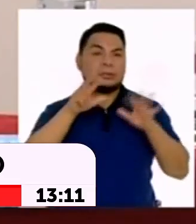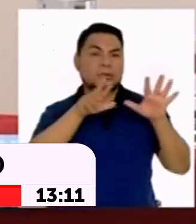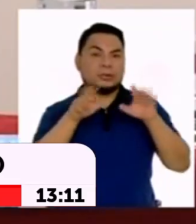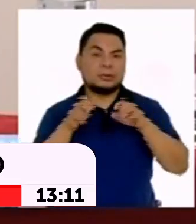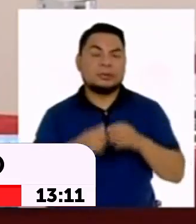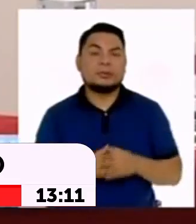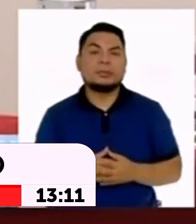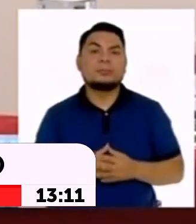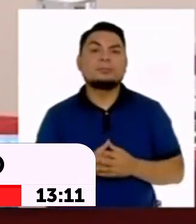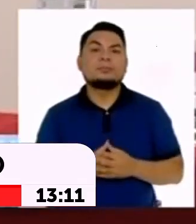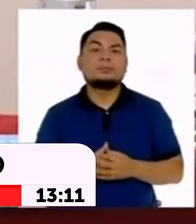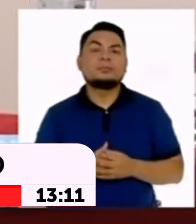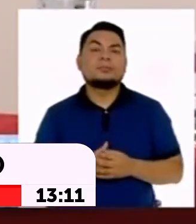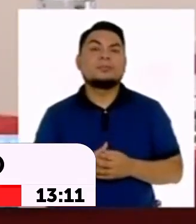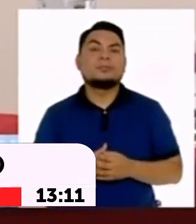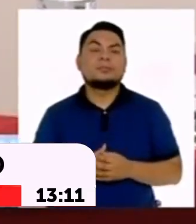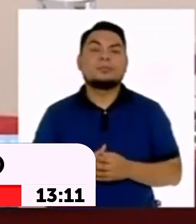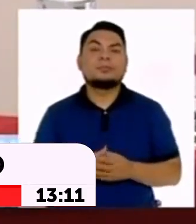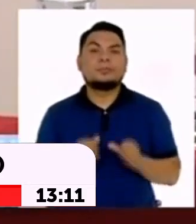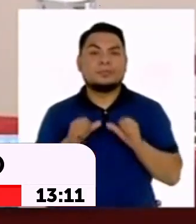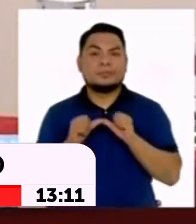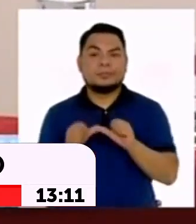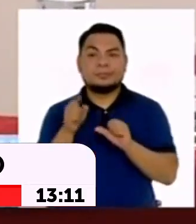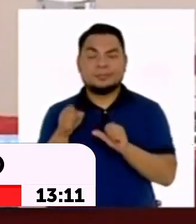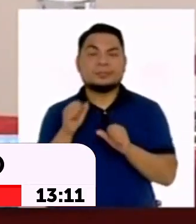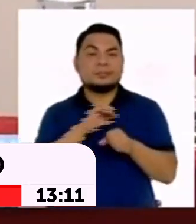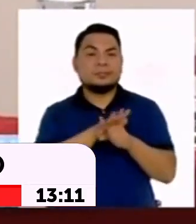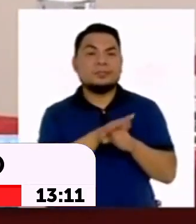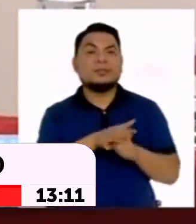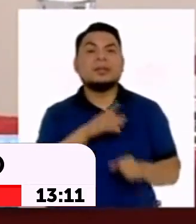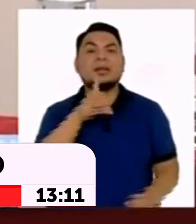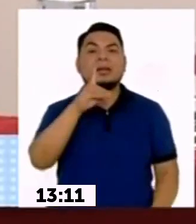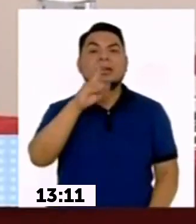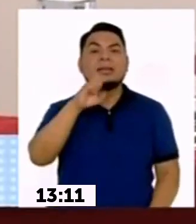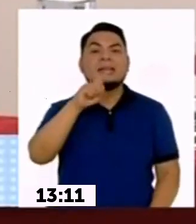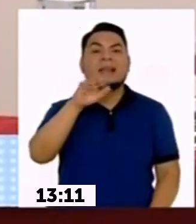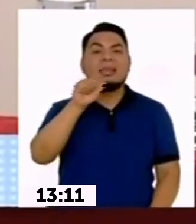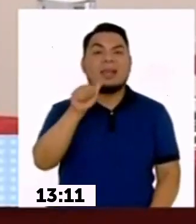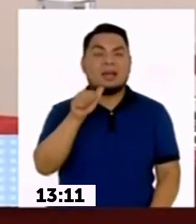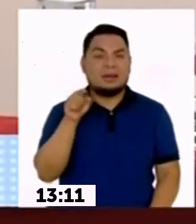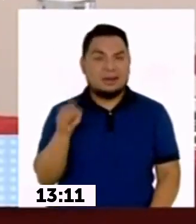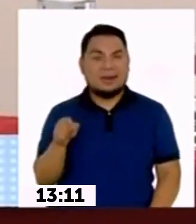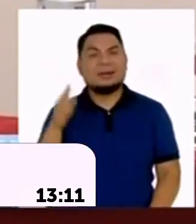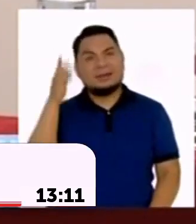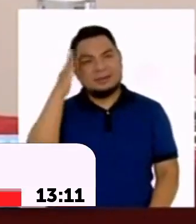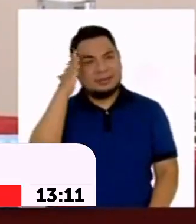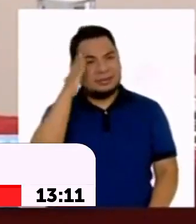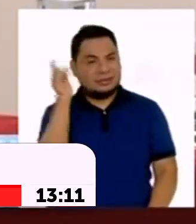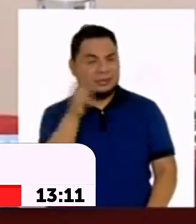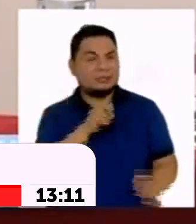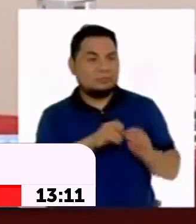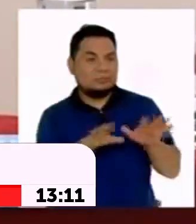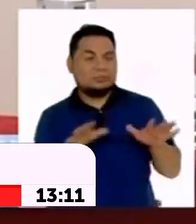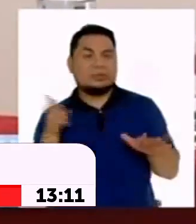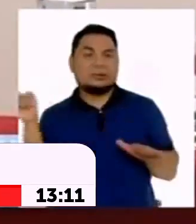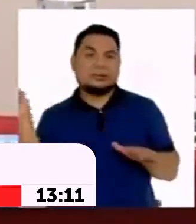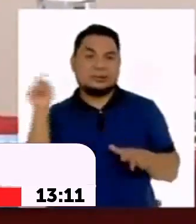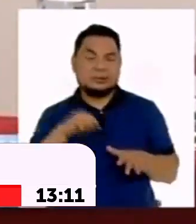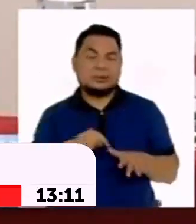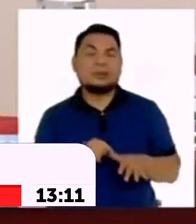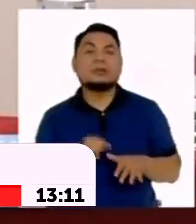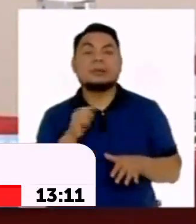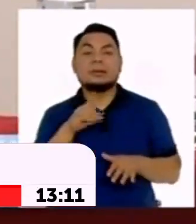Entonces está en la palabra el ministro Ceballos, que me imagino va a hablar en este momento de las nuevas